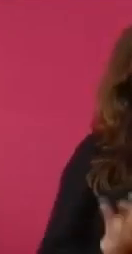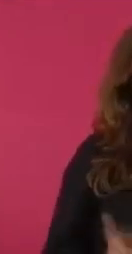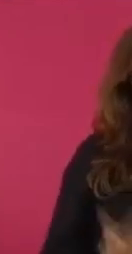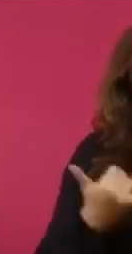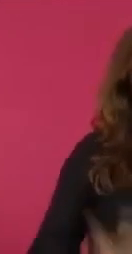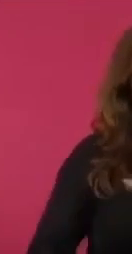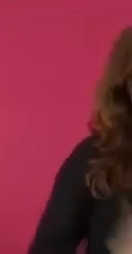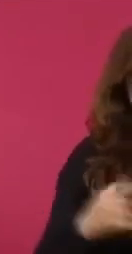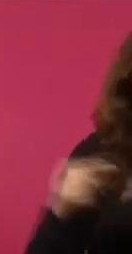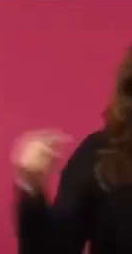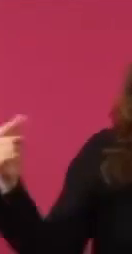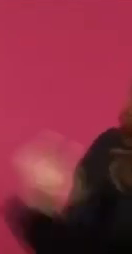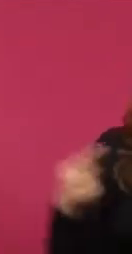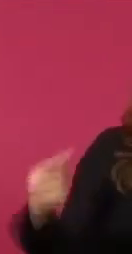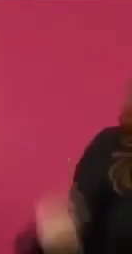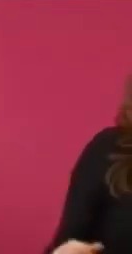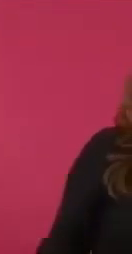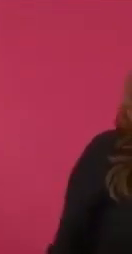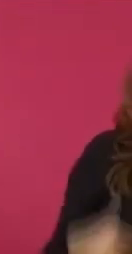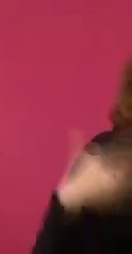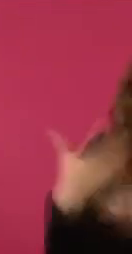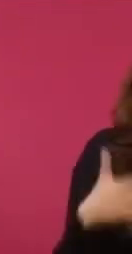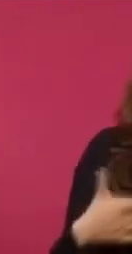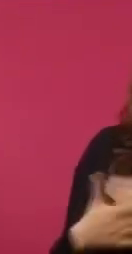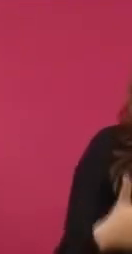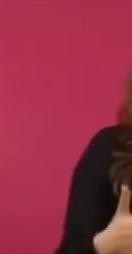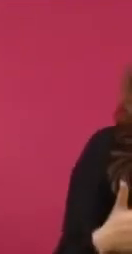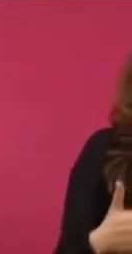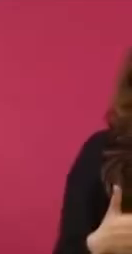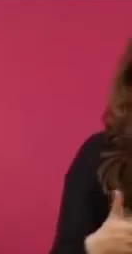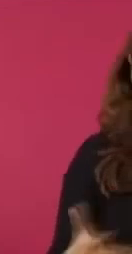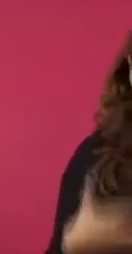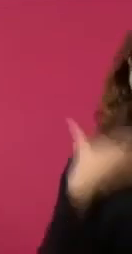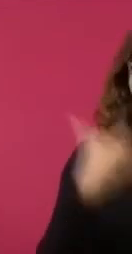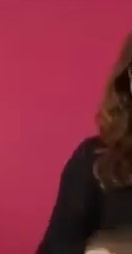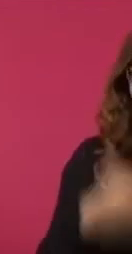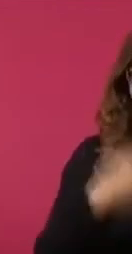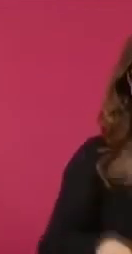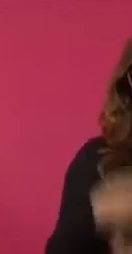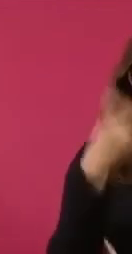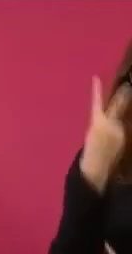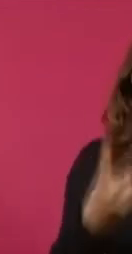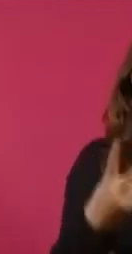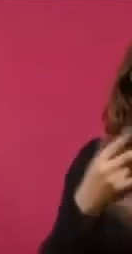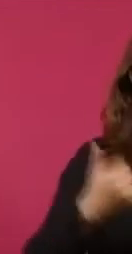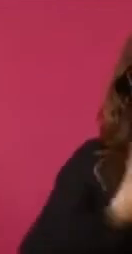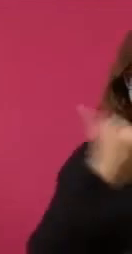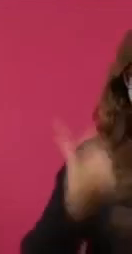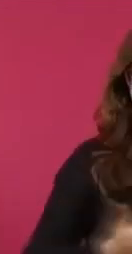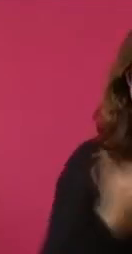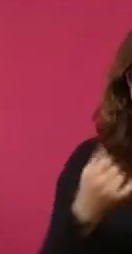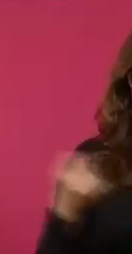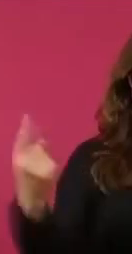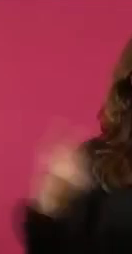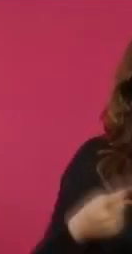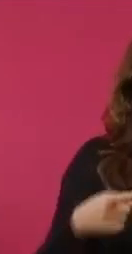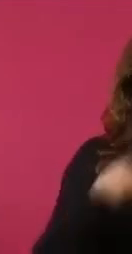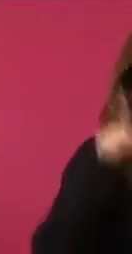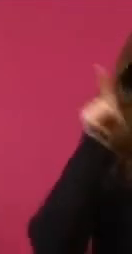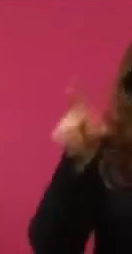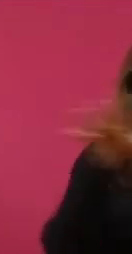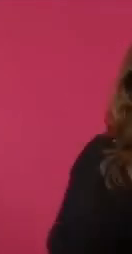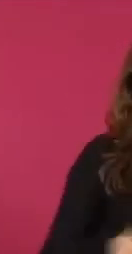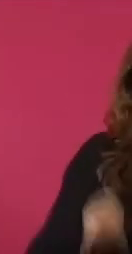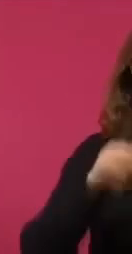pero la realidad es que la está rescatando de una quiebra. O sea, es una empresa que se le está costando mucho sostener